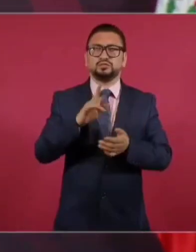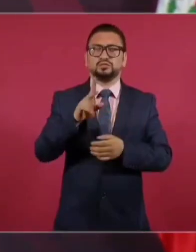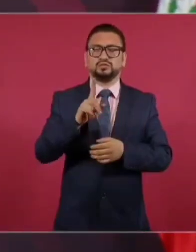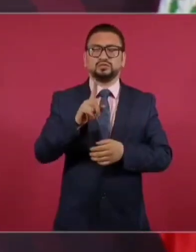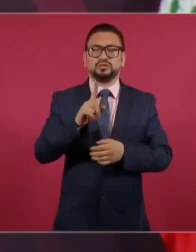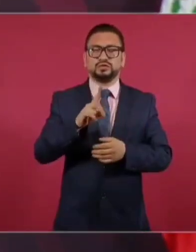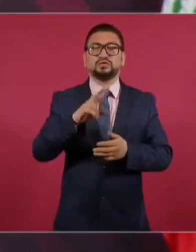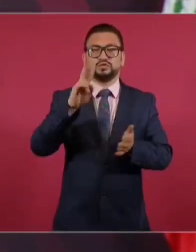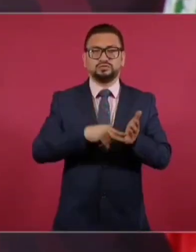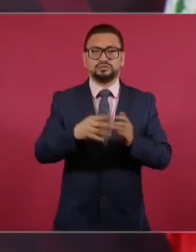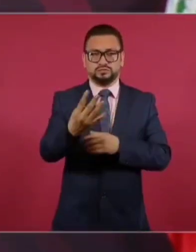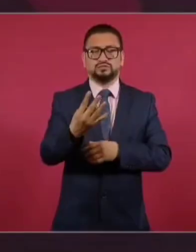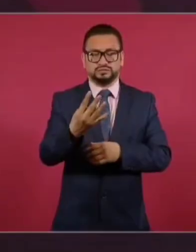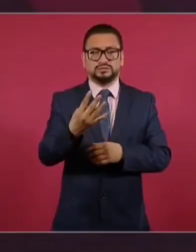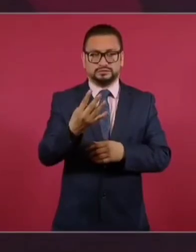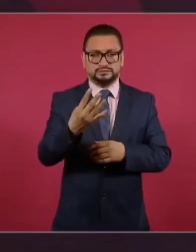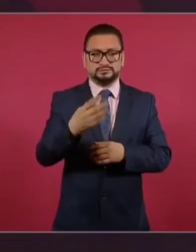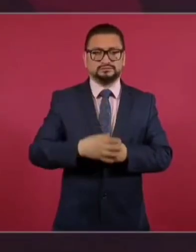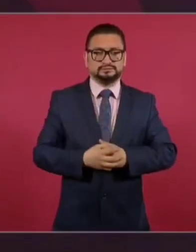en 2004